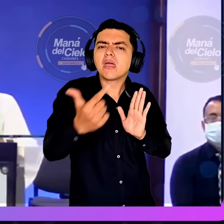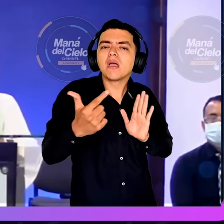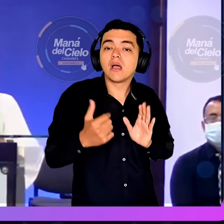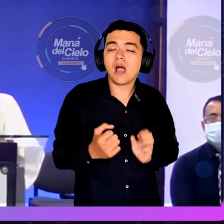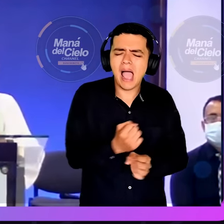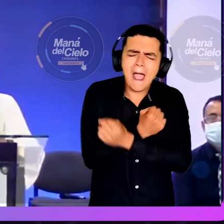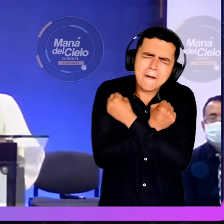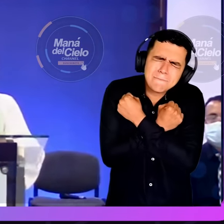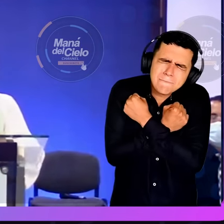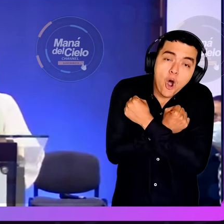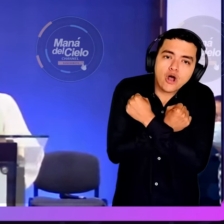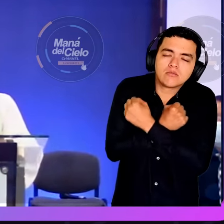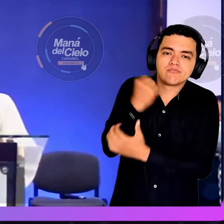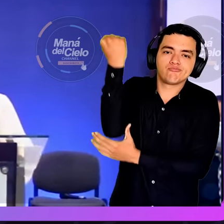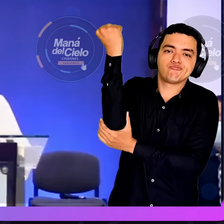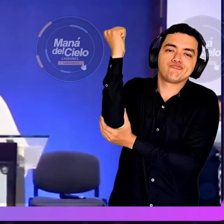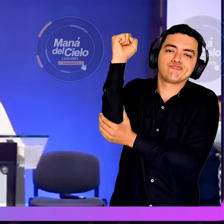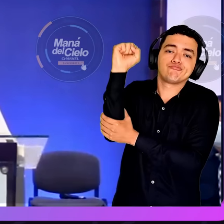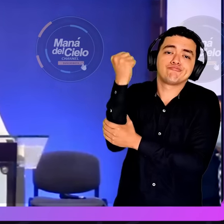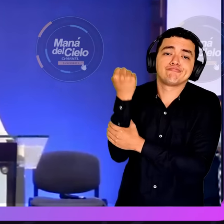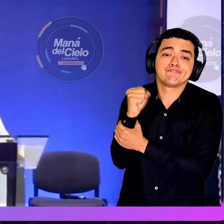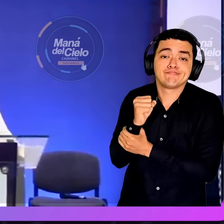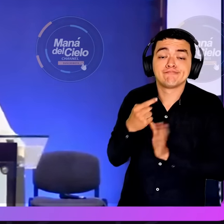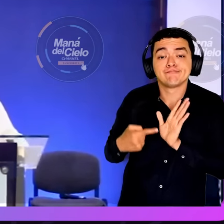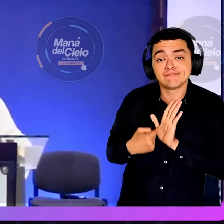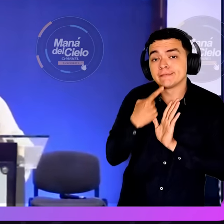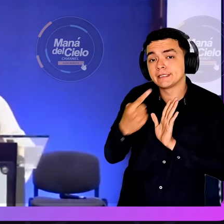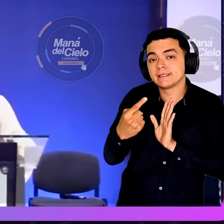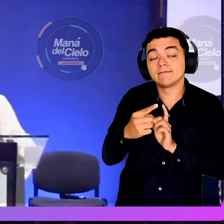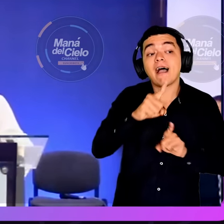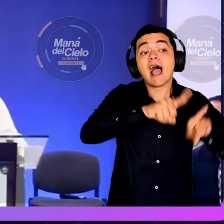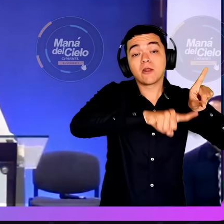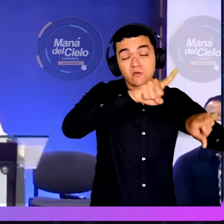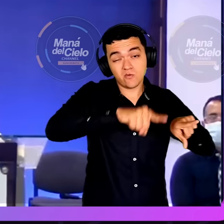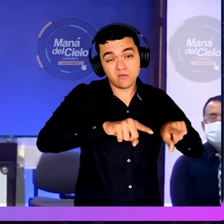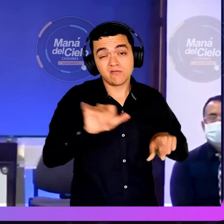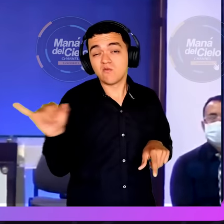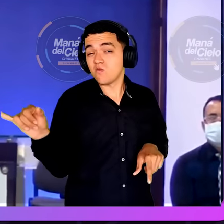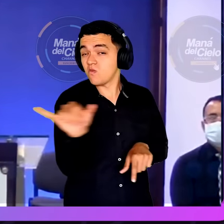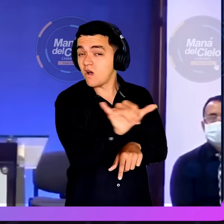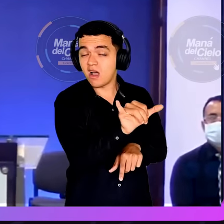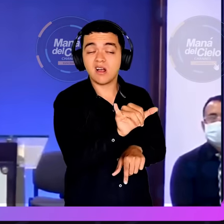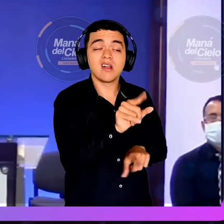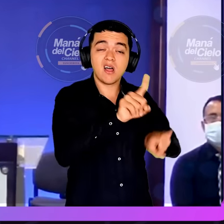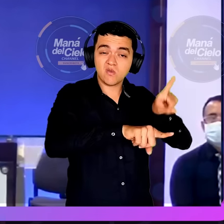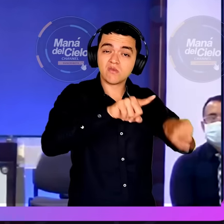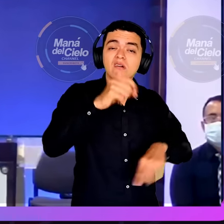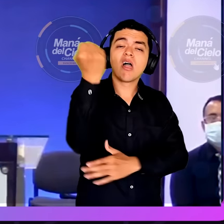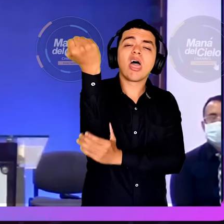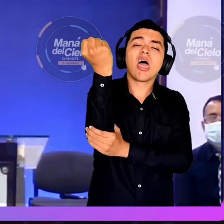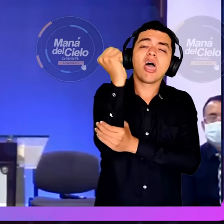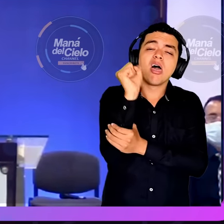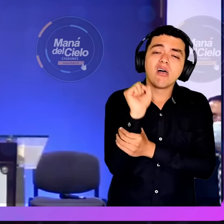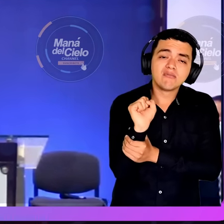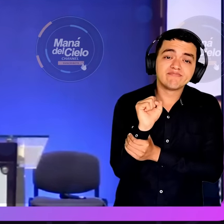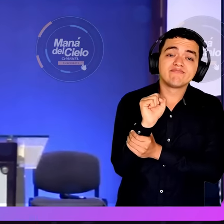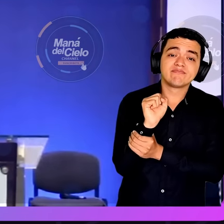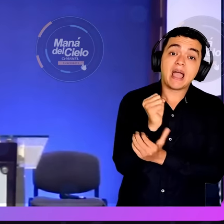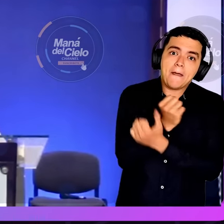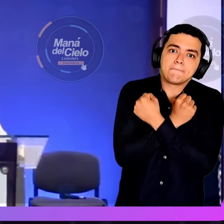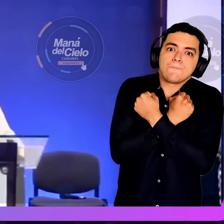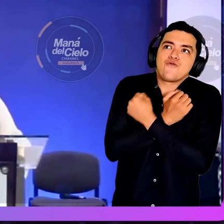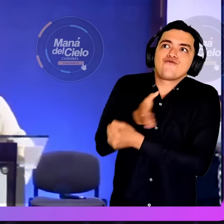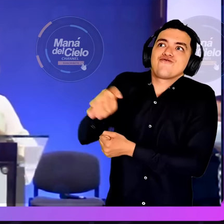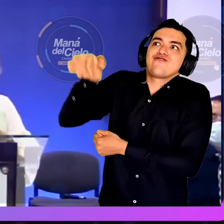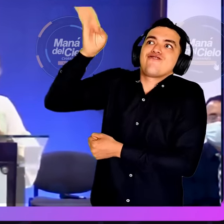con algunos cristianos. Y ustedes saben, hermanos, que la Biblia dice: ay de ti que has dejado tu primer amor. Y una de las cosas que